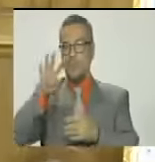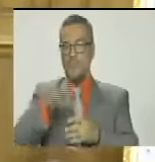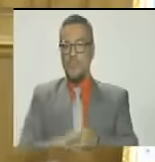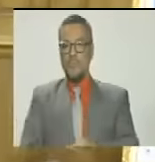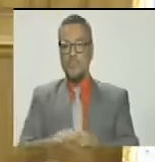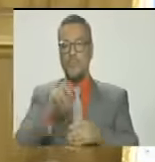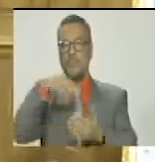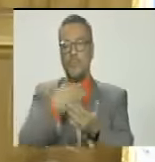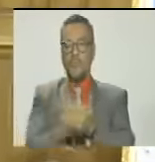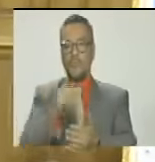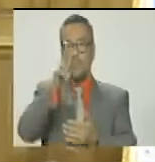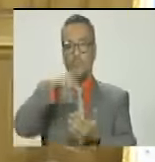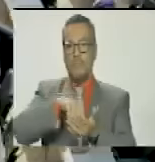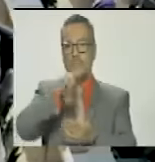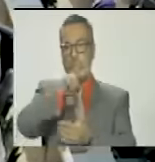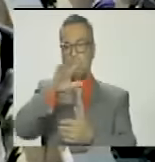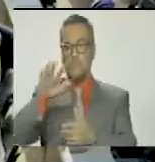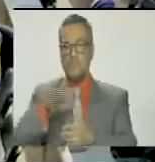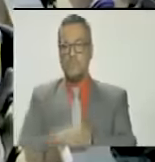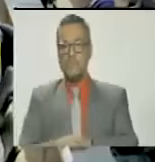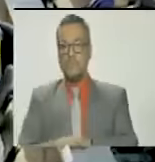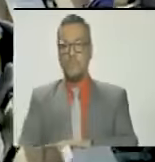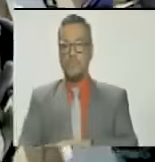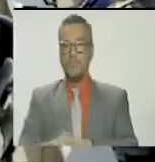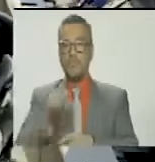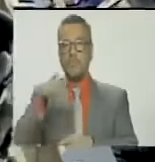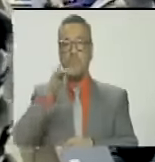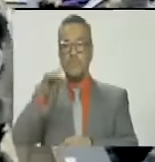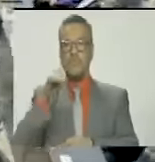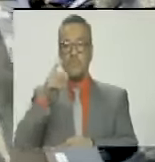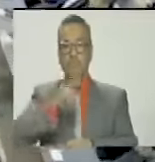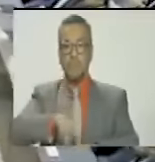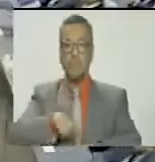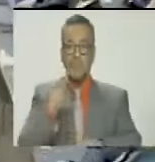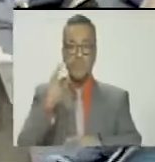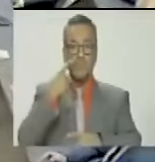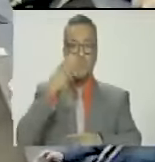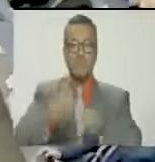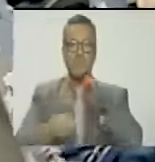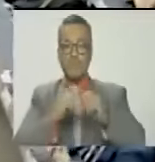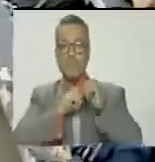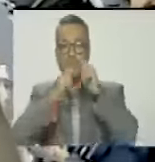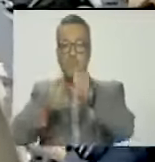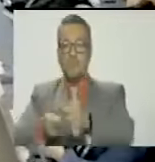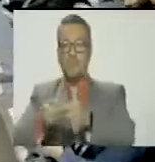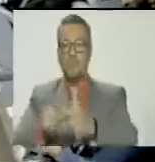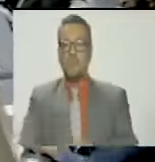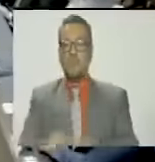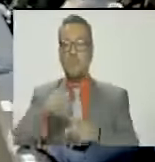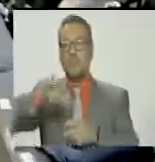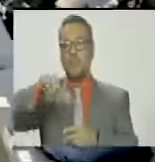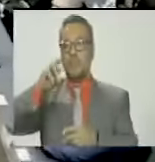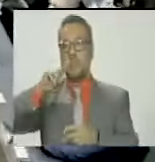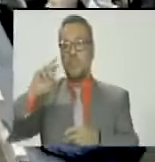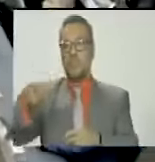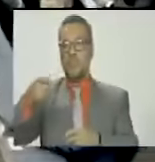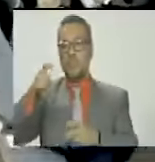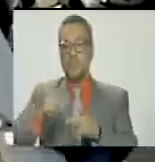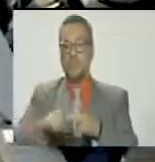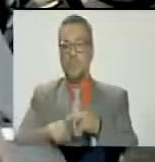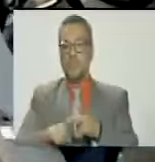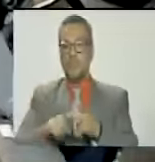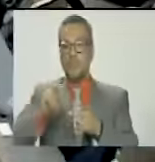2024 al 2025. Para informar al Poder Ejecutivo quedan designados los diputados Jorge Rodríguez